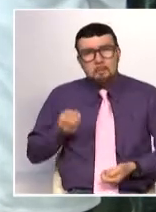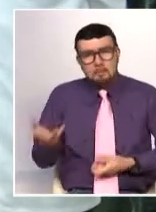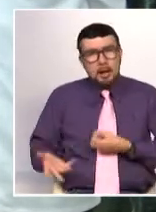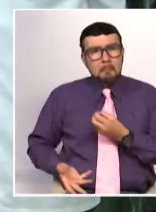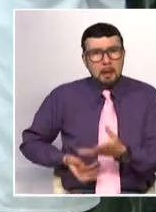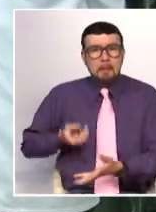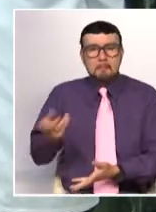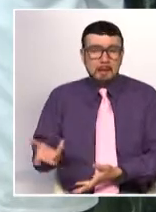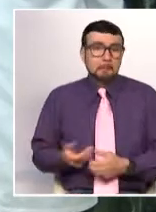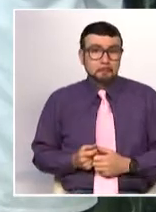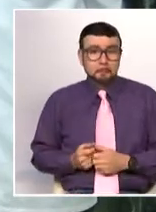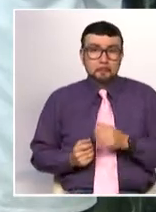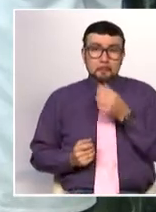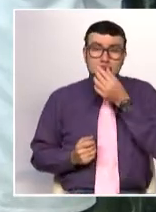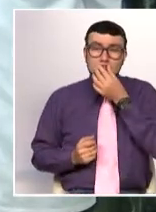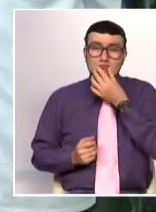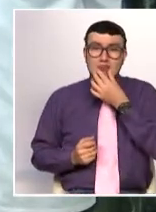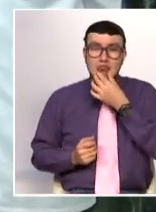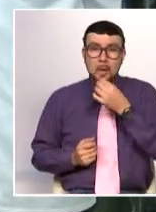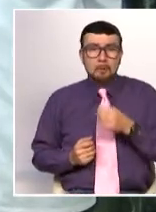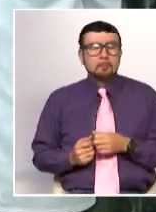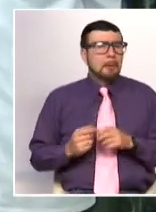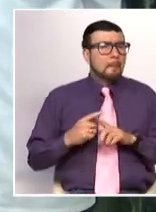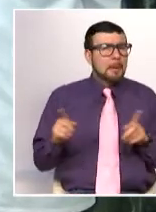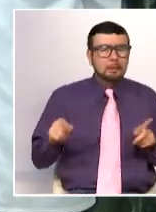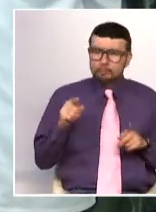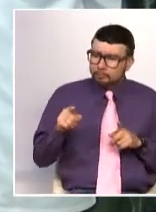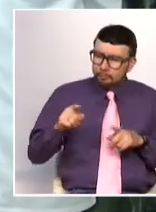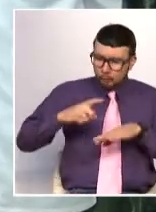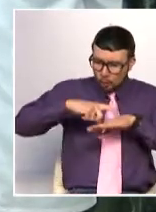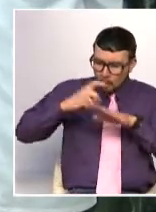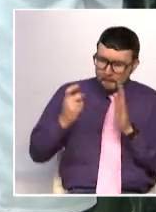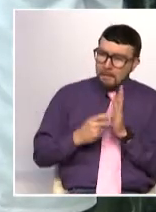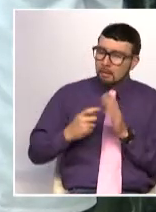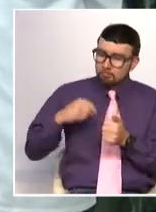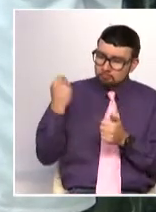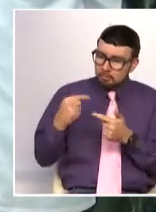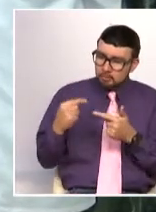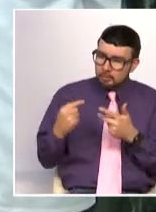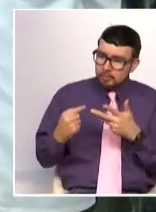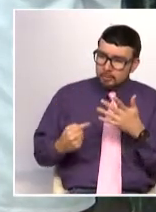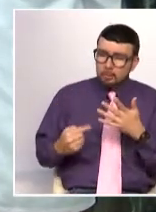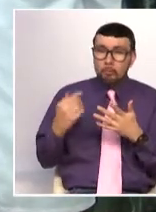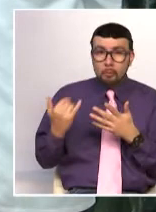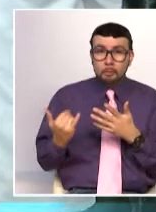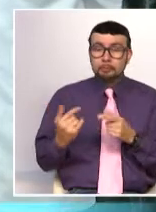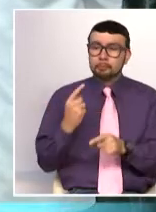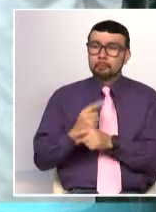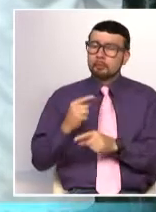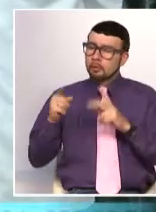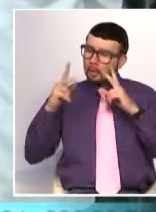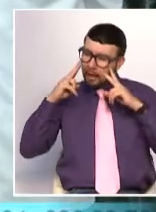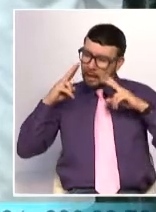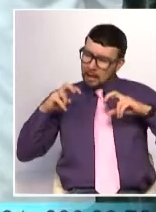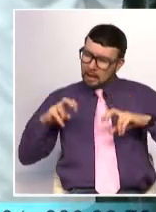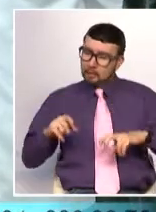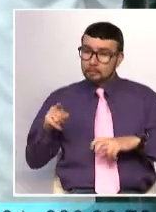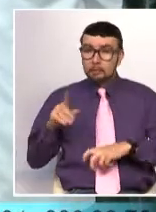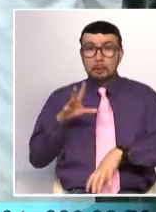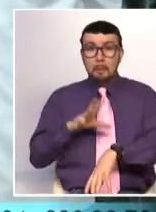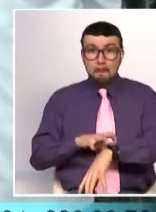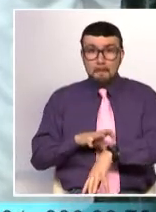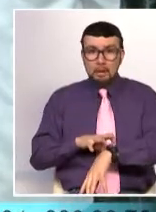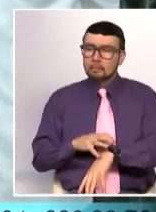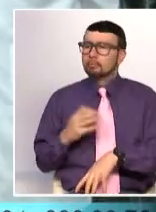pero ese tratamiento en conjunto es lo que a nosotros a través de ese análisis médico nos va a